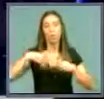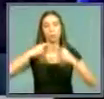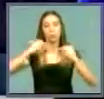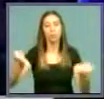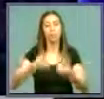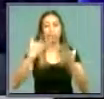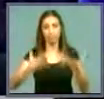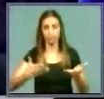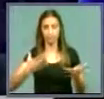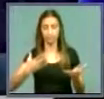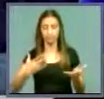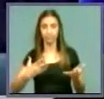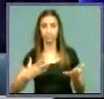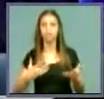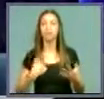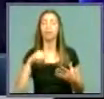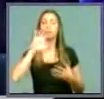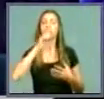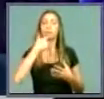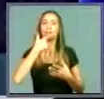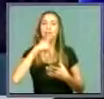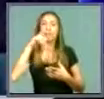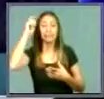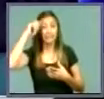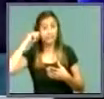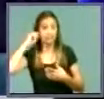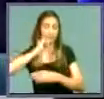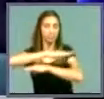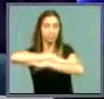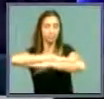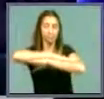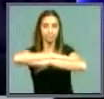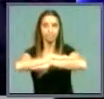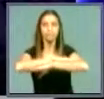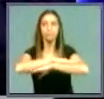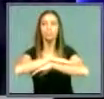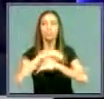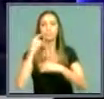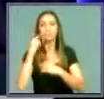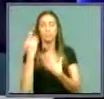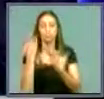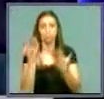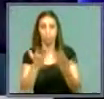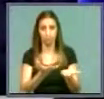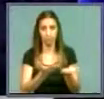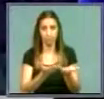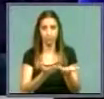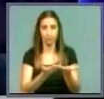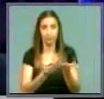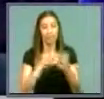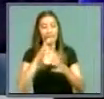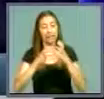creciendo. Creo que San Luis, a los 30 años de democracia, muestra que verdaderamente el